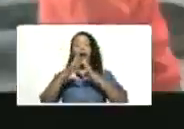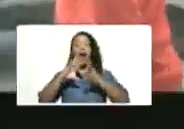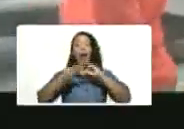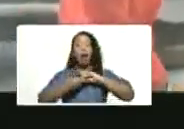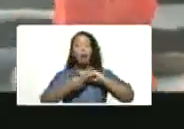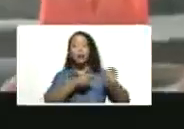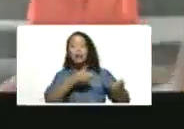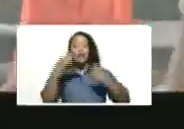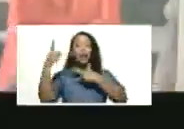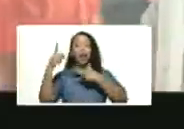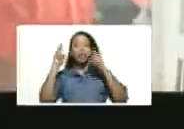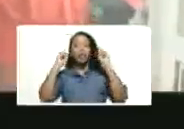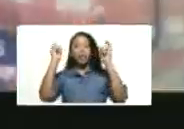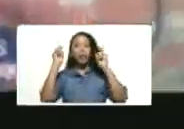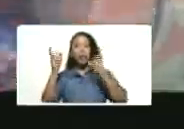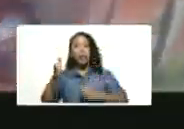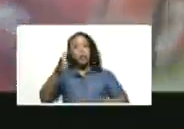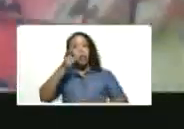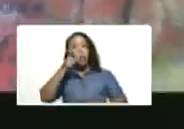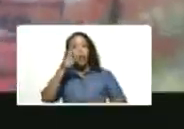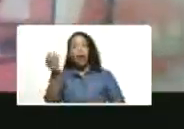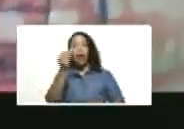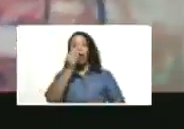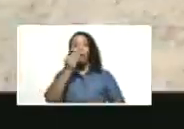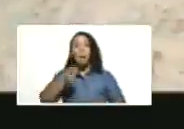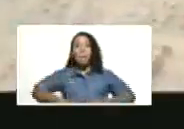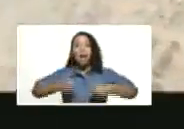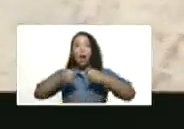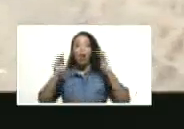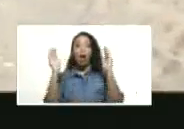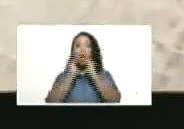la garantía y la seguridad del mercado al hogar.